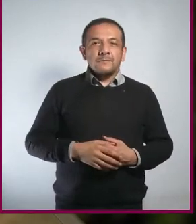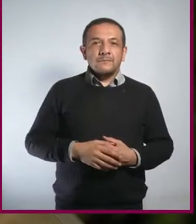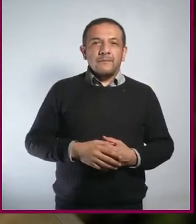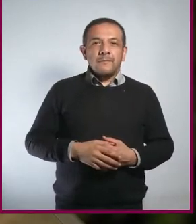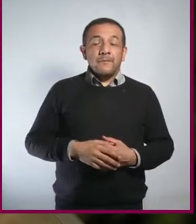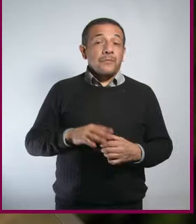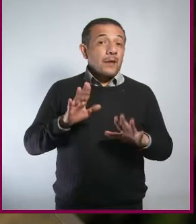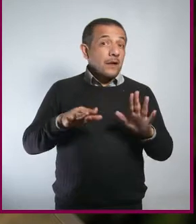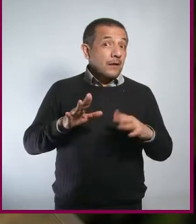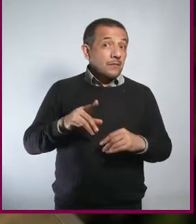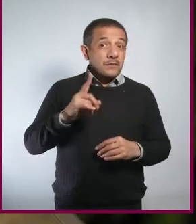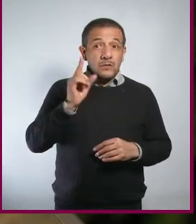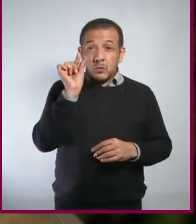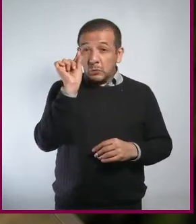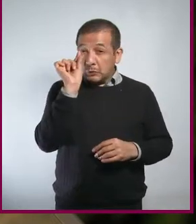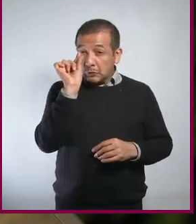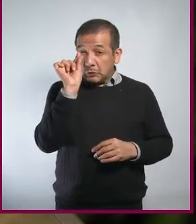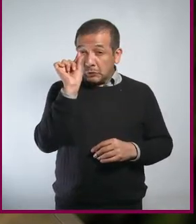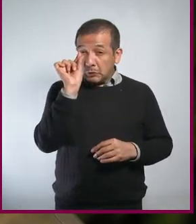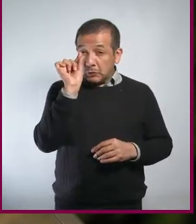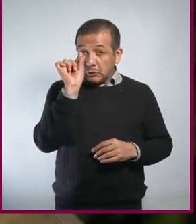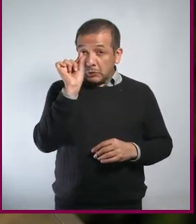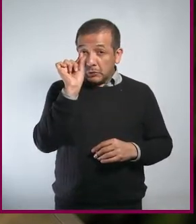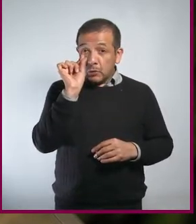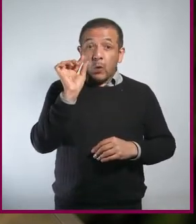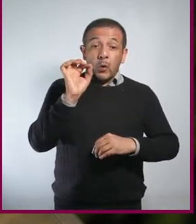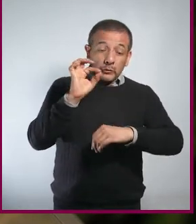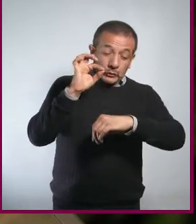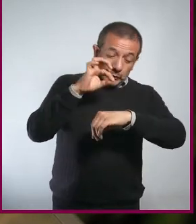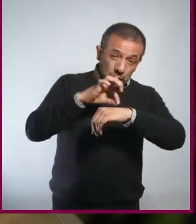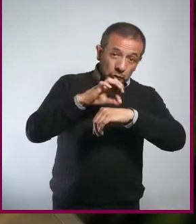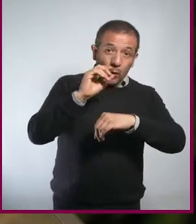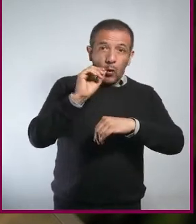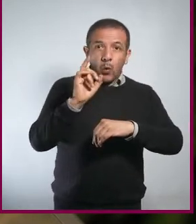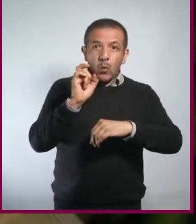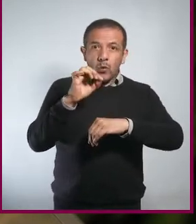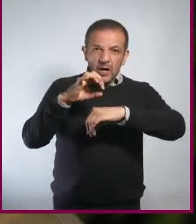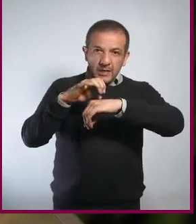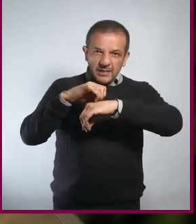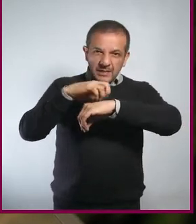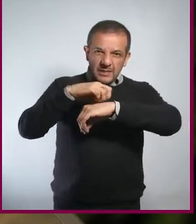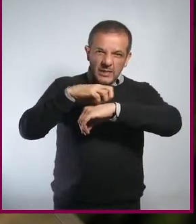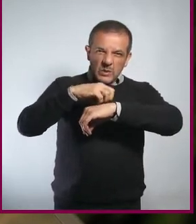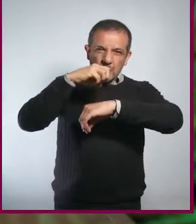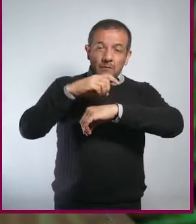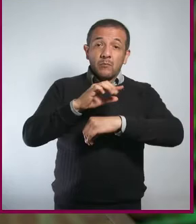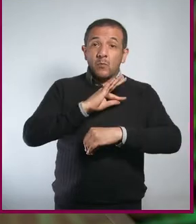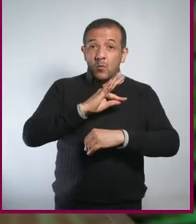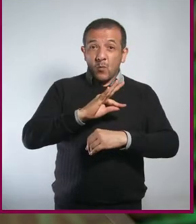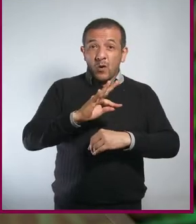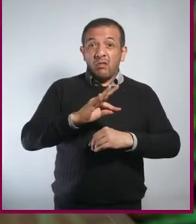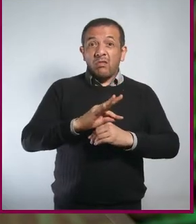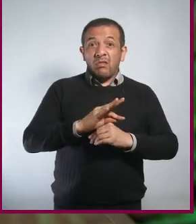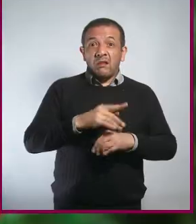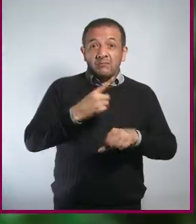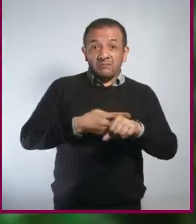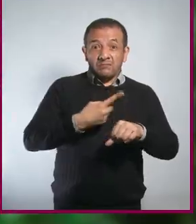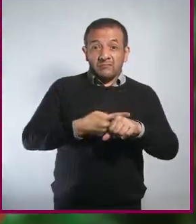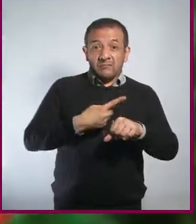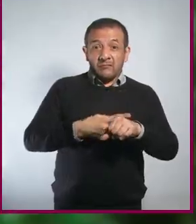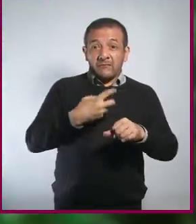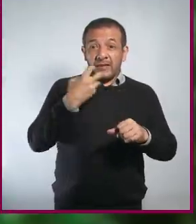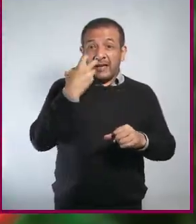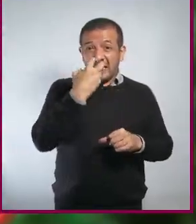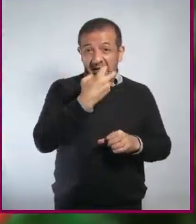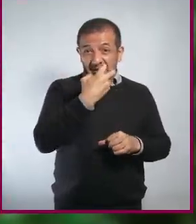A veces, un pequeño animal como un mosquito o una garrapata puede llevarnos a enfermar. A estos bichos se